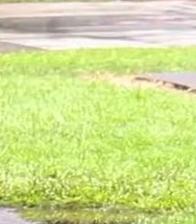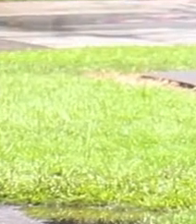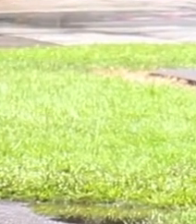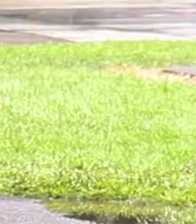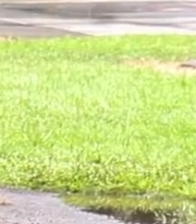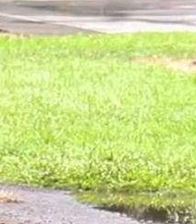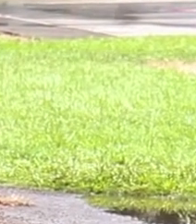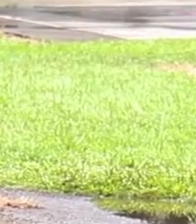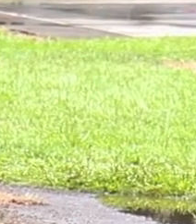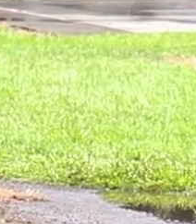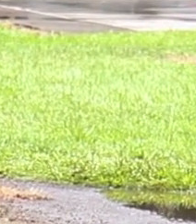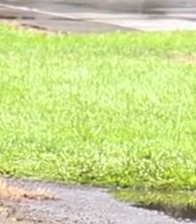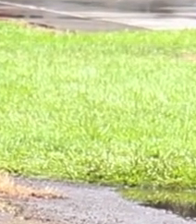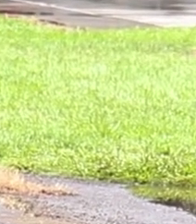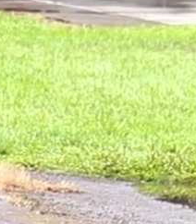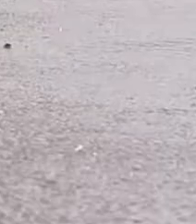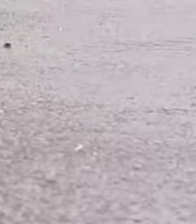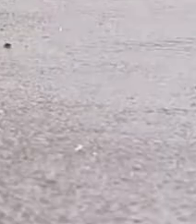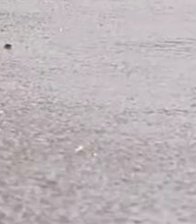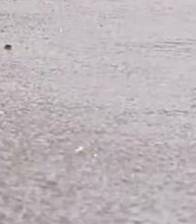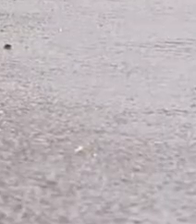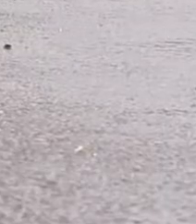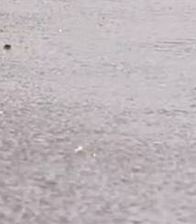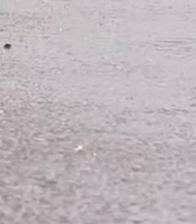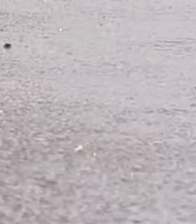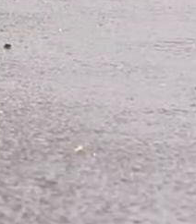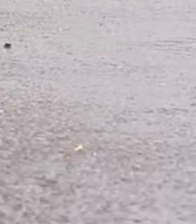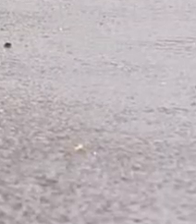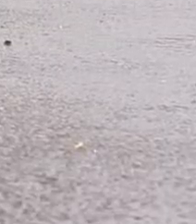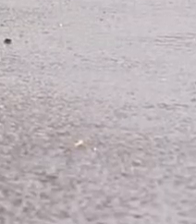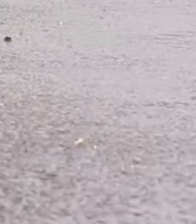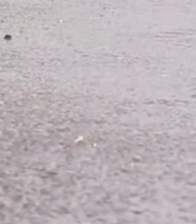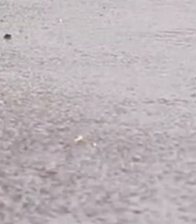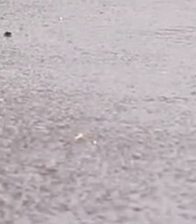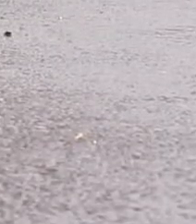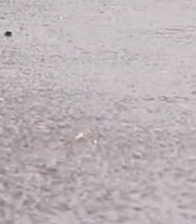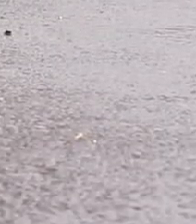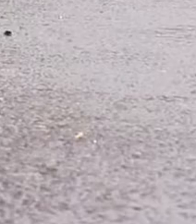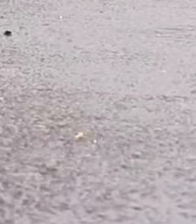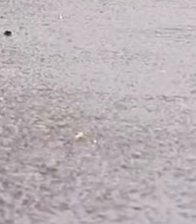Pero sí debo aceptar que tengo la debilidad de madrugar, ¿verdad?